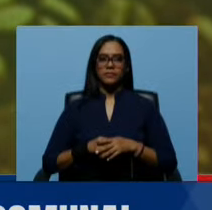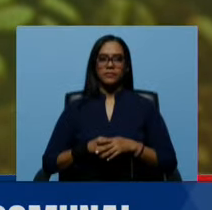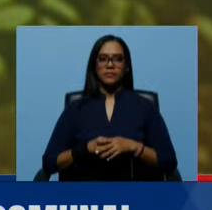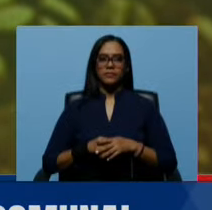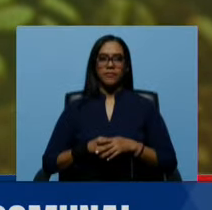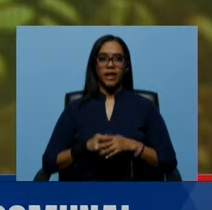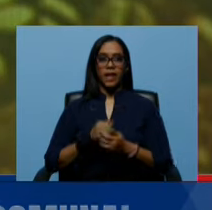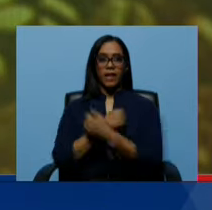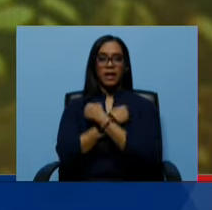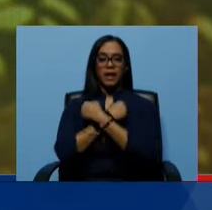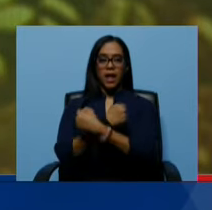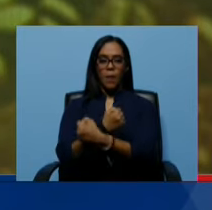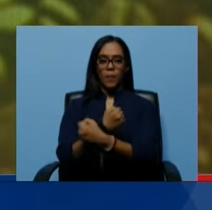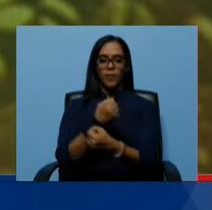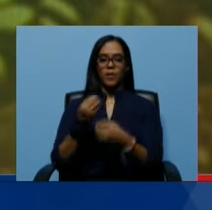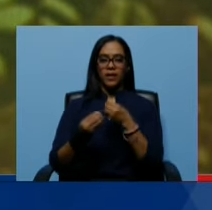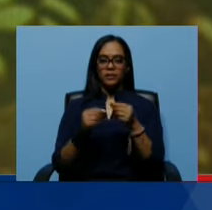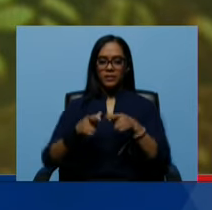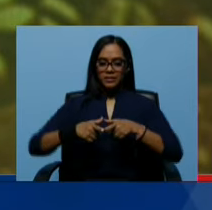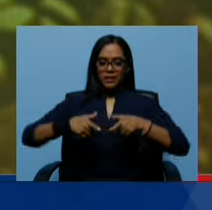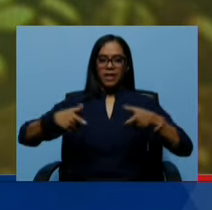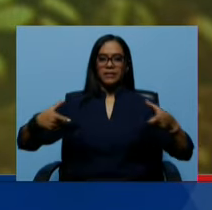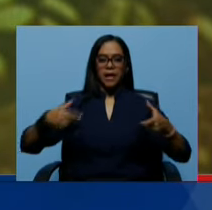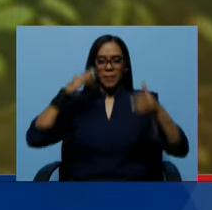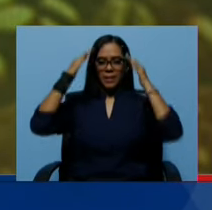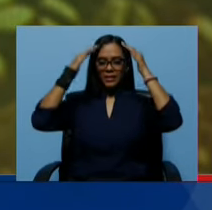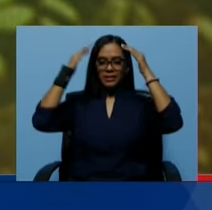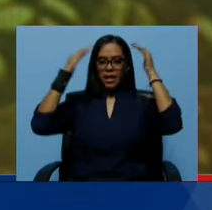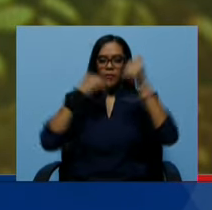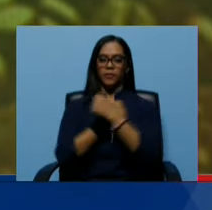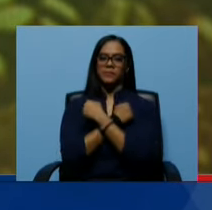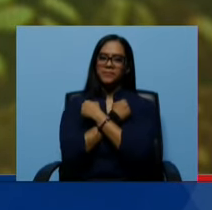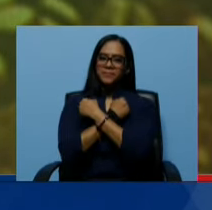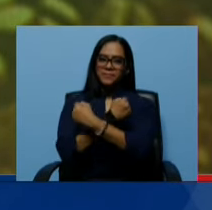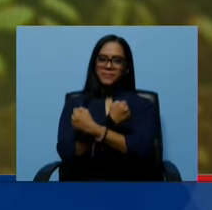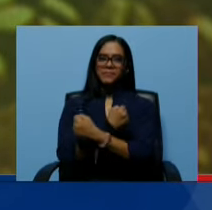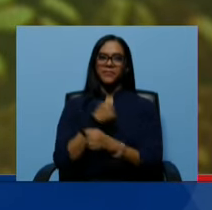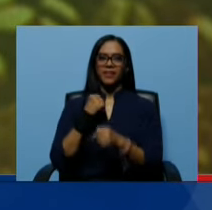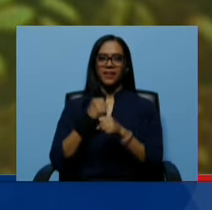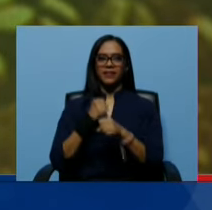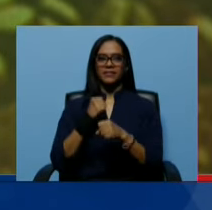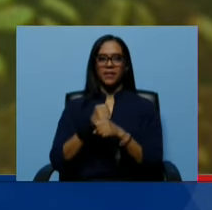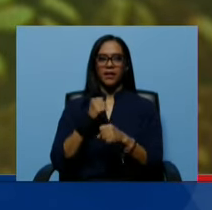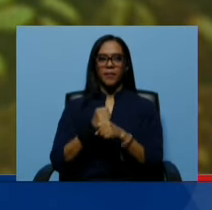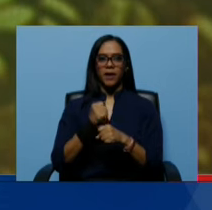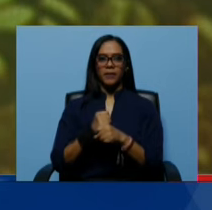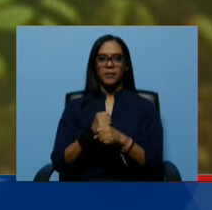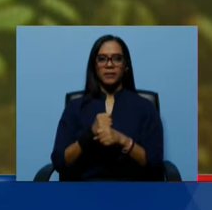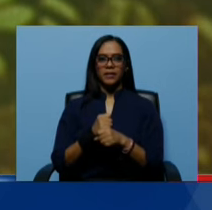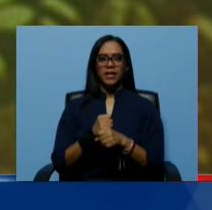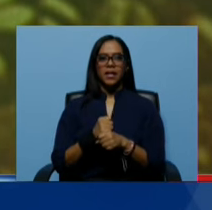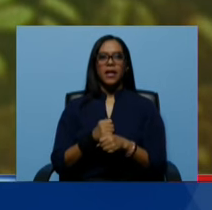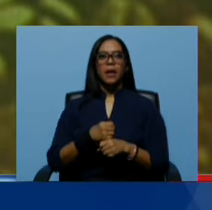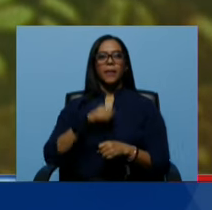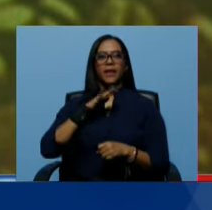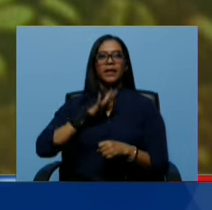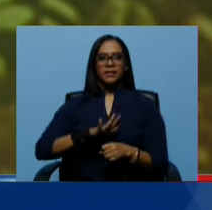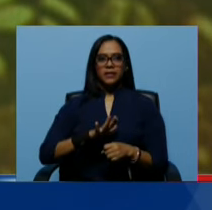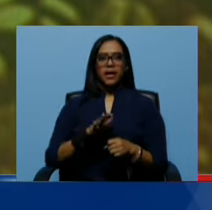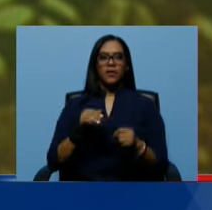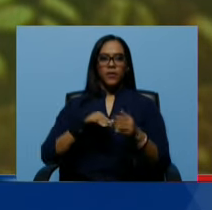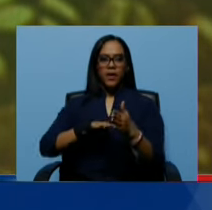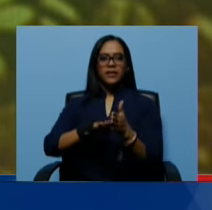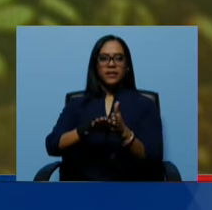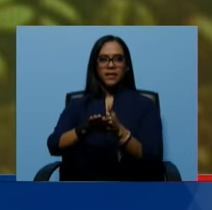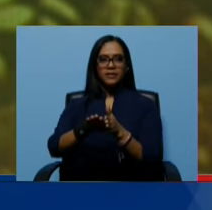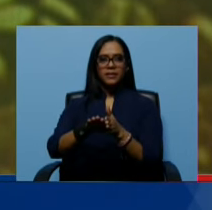hecho es crecer. Mis saludos muy afectuosos en esta jornada de trabajo. Hemos estado adelantando